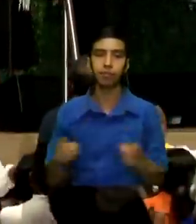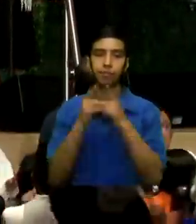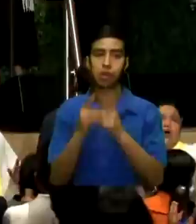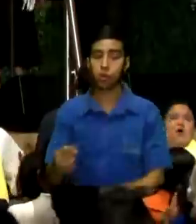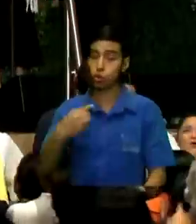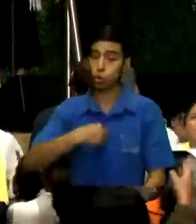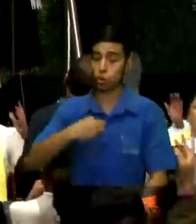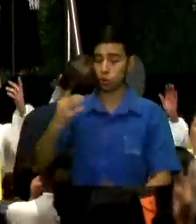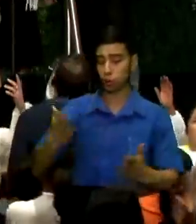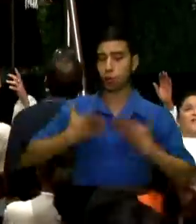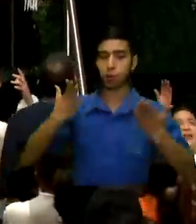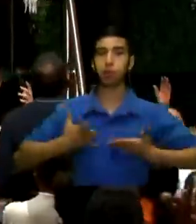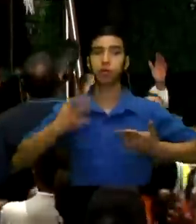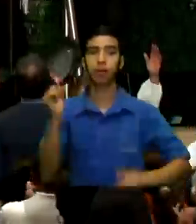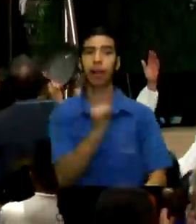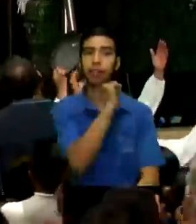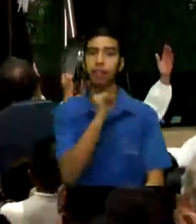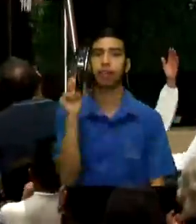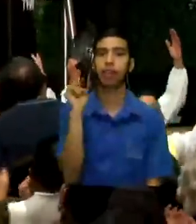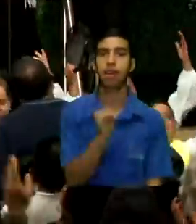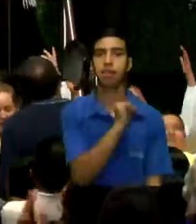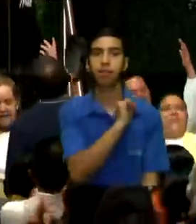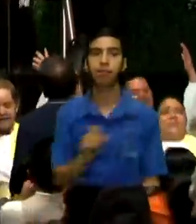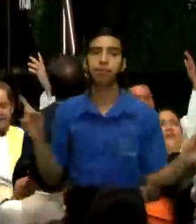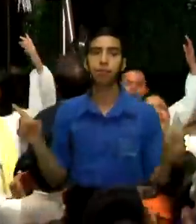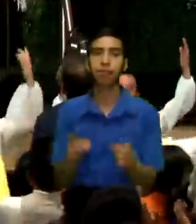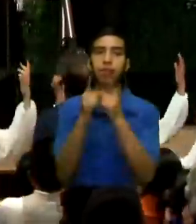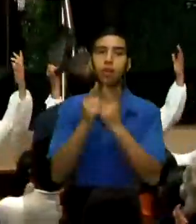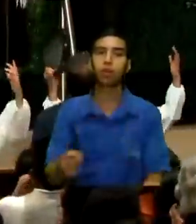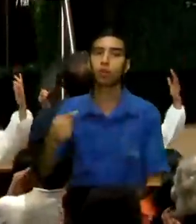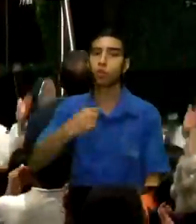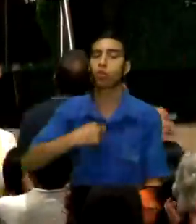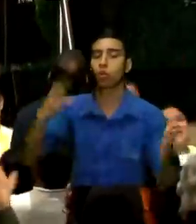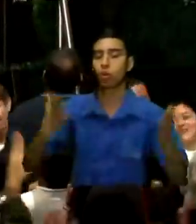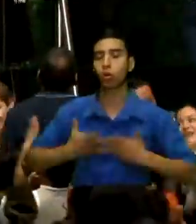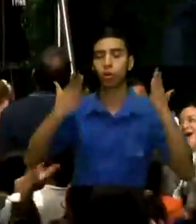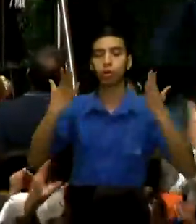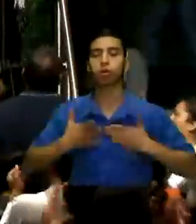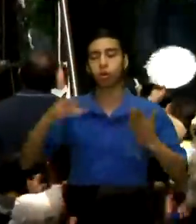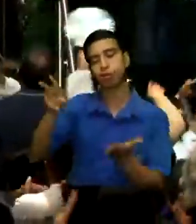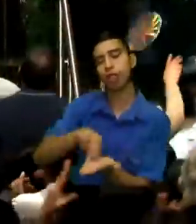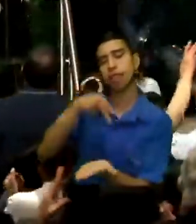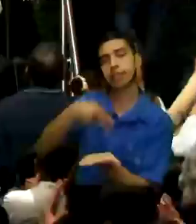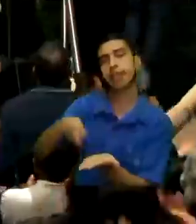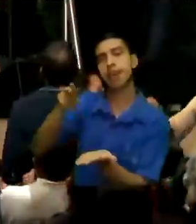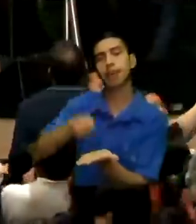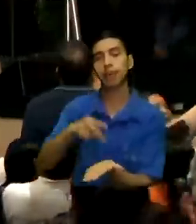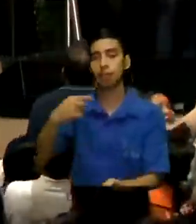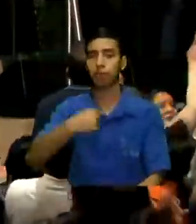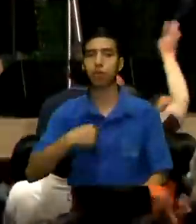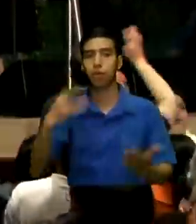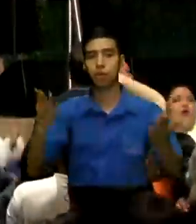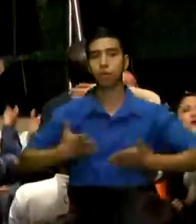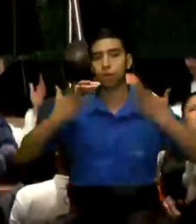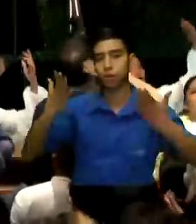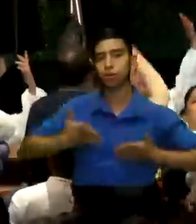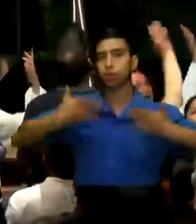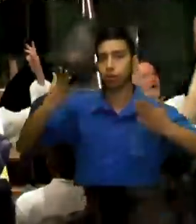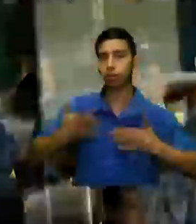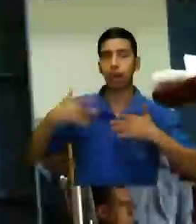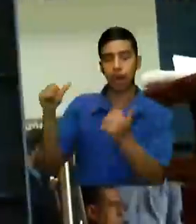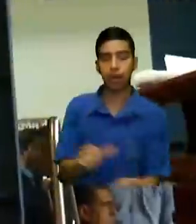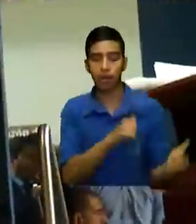celebrar? Con gozo cantaré, con gozo danzaré, con